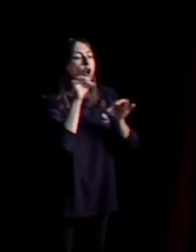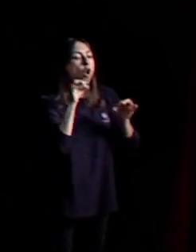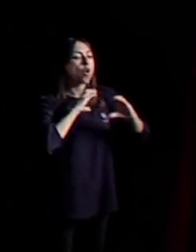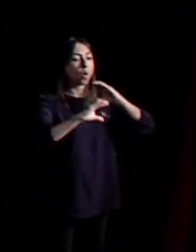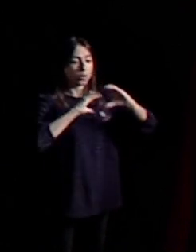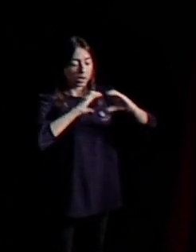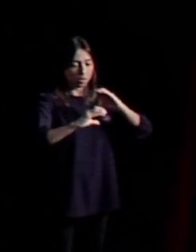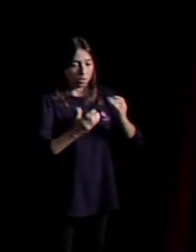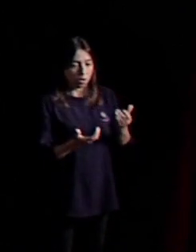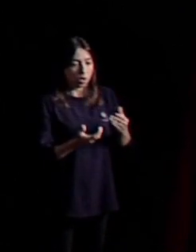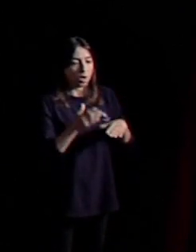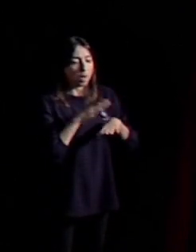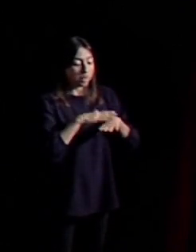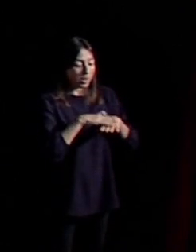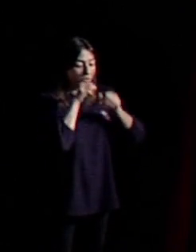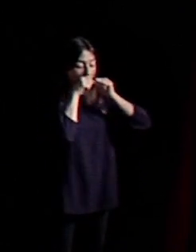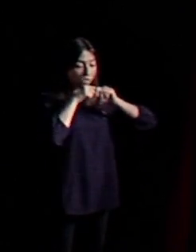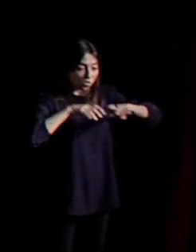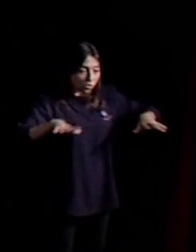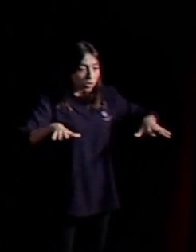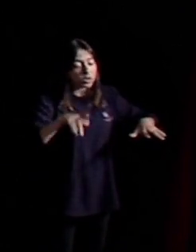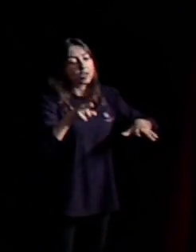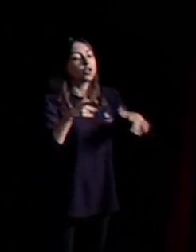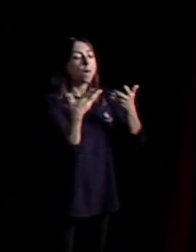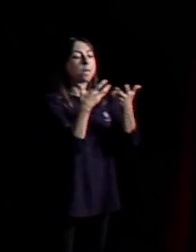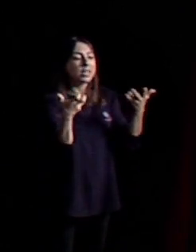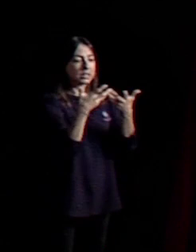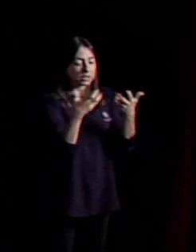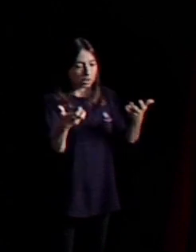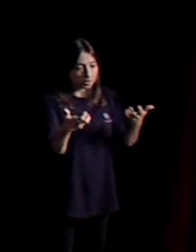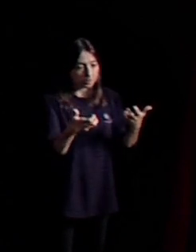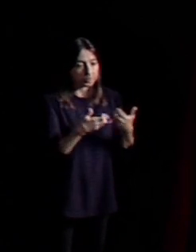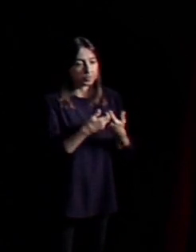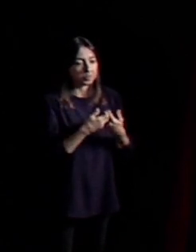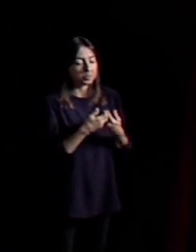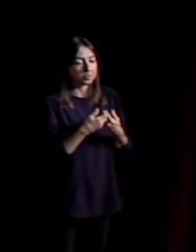comunicación para difundir estos mensajes y estos